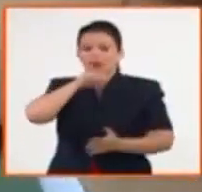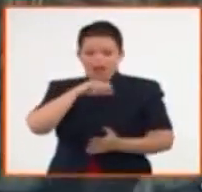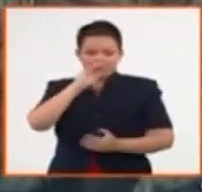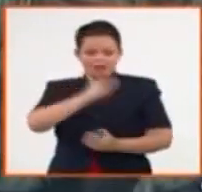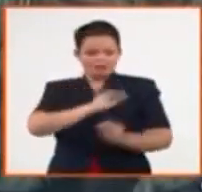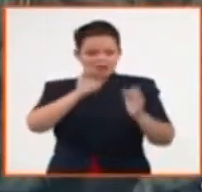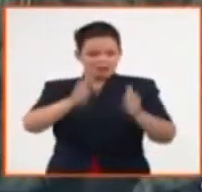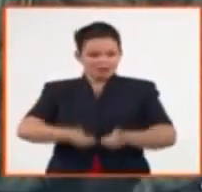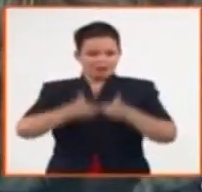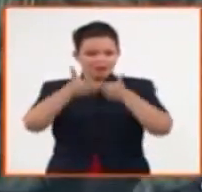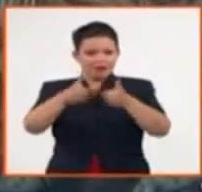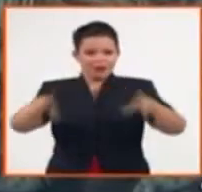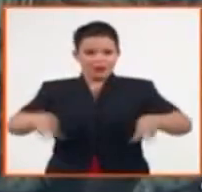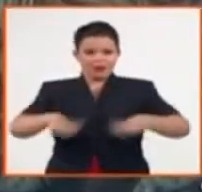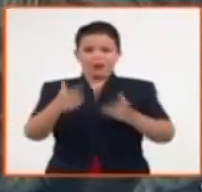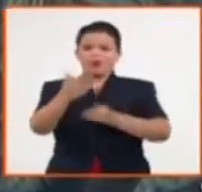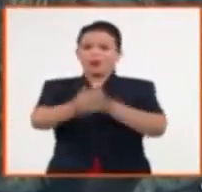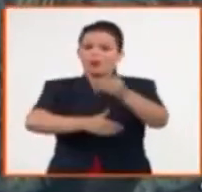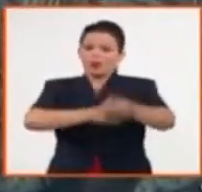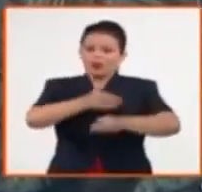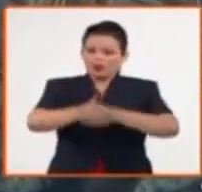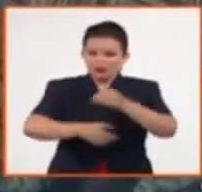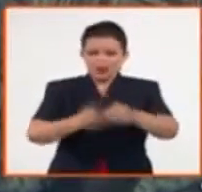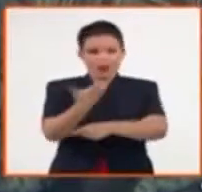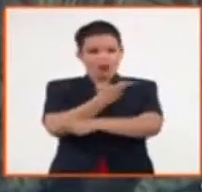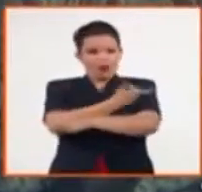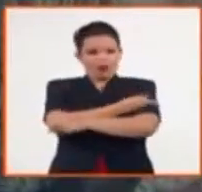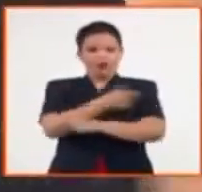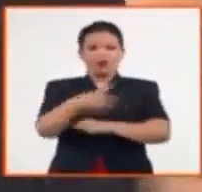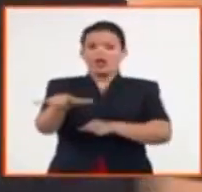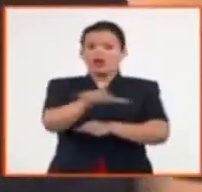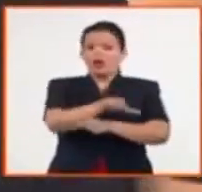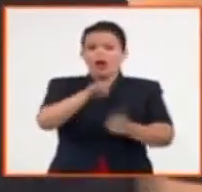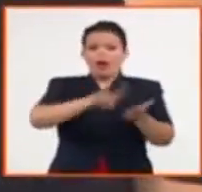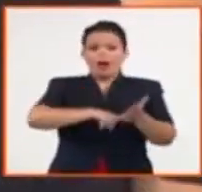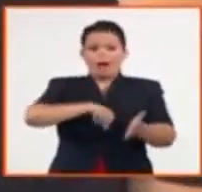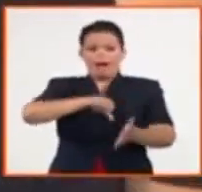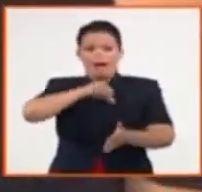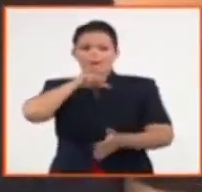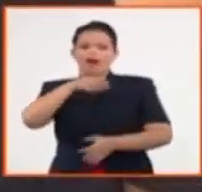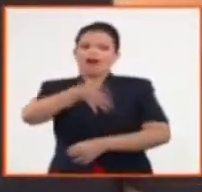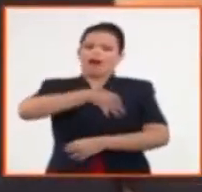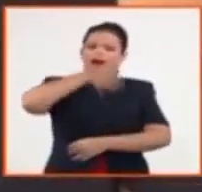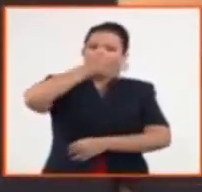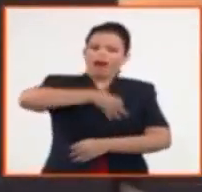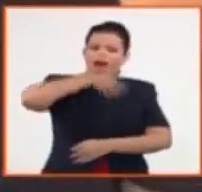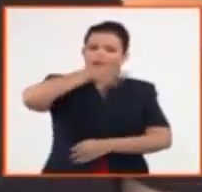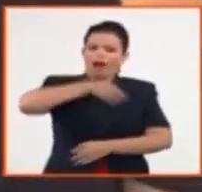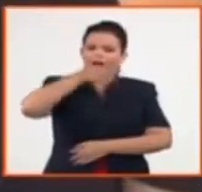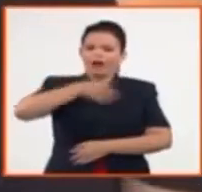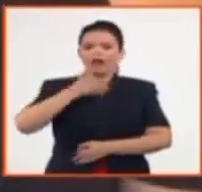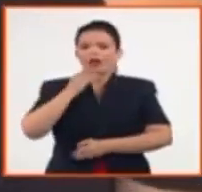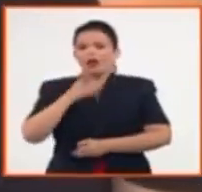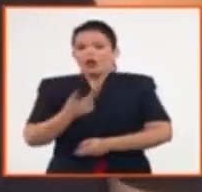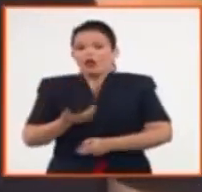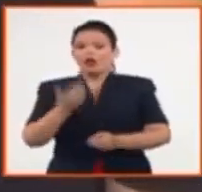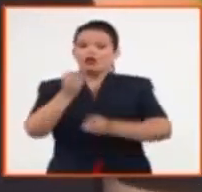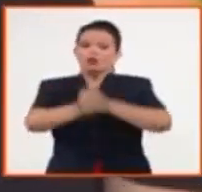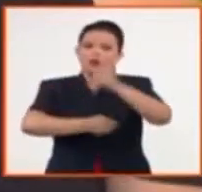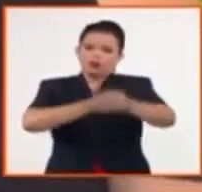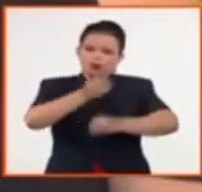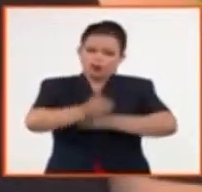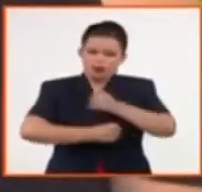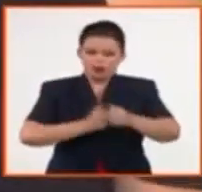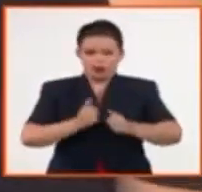proceso de vacunación. Se les ha dado inclusive a la familia la explicación de cómo es este proceso de vacunación, cómo es el